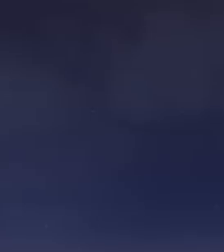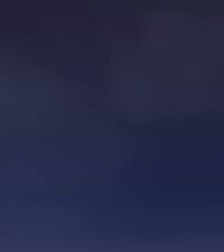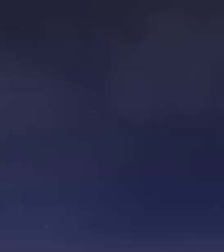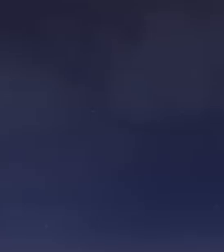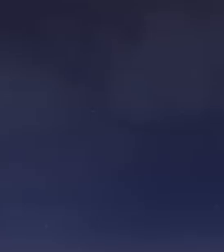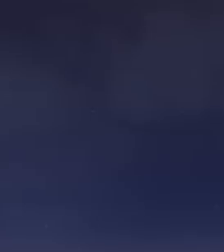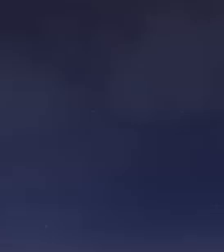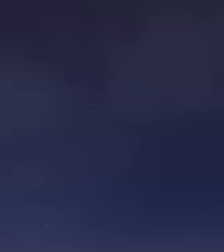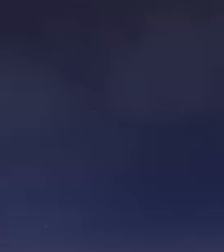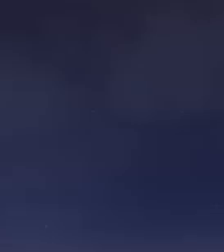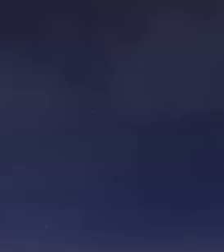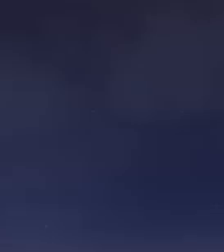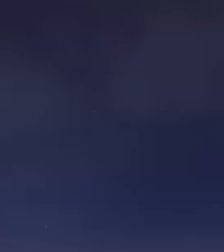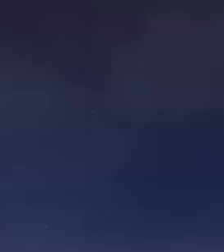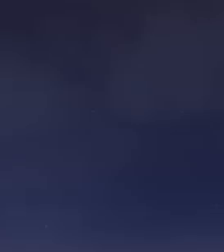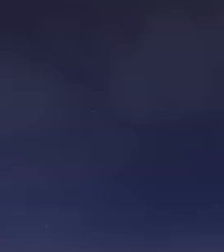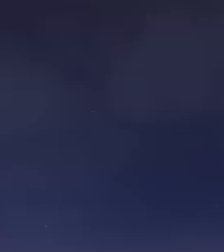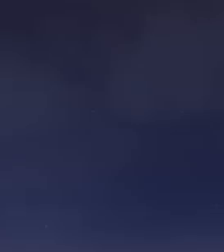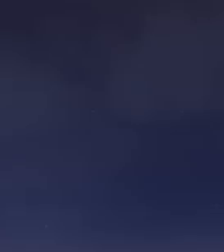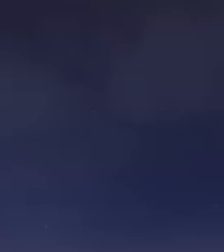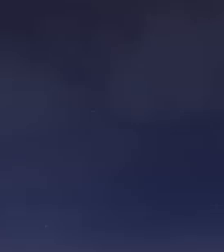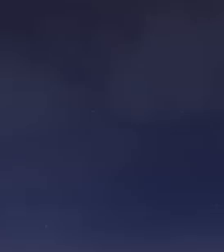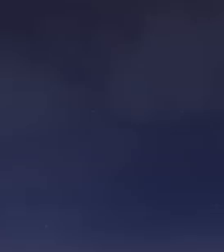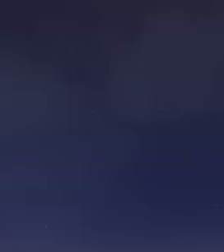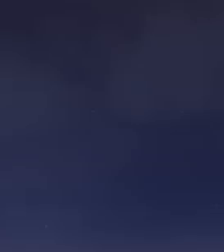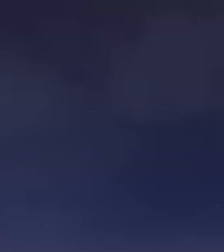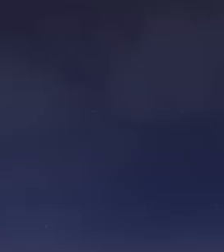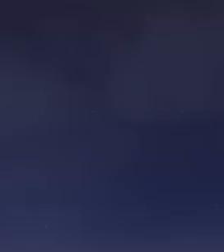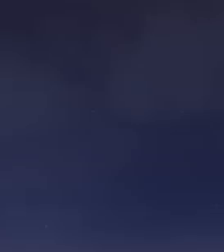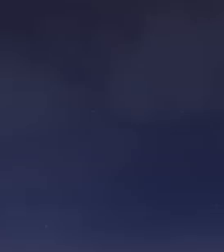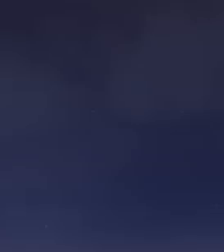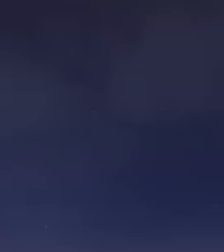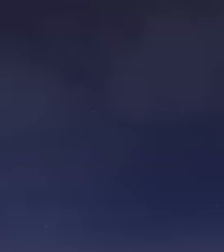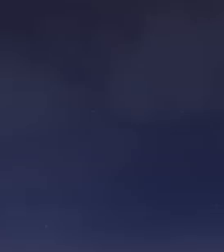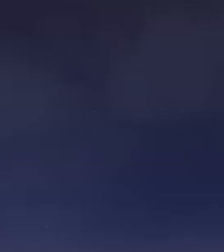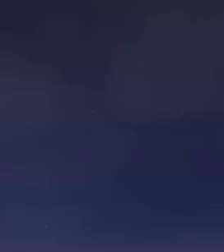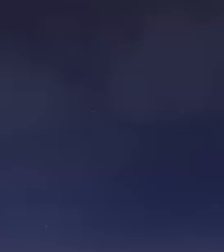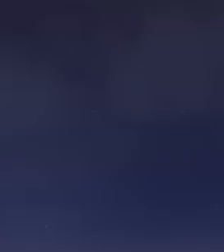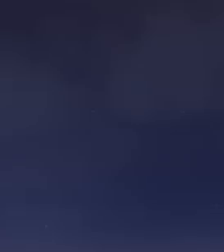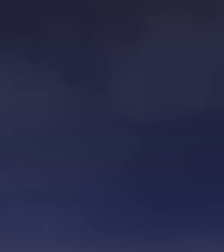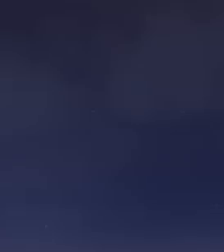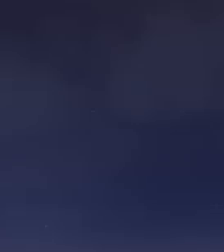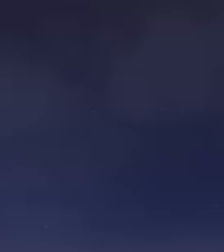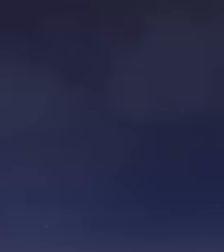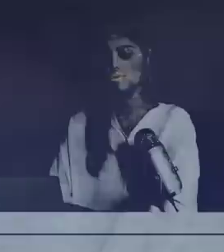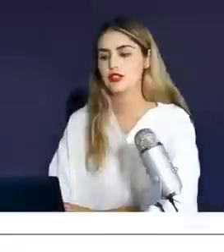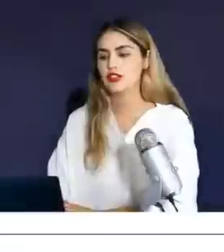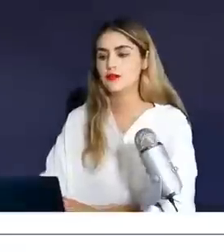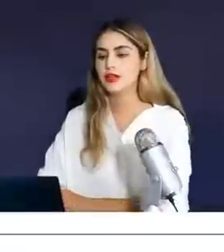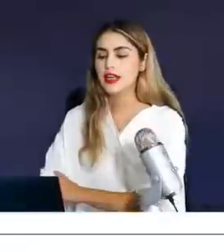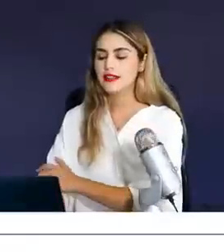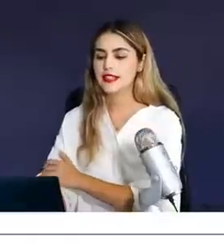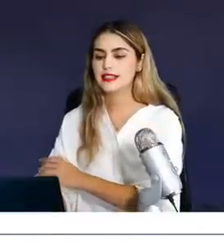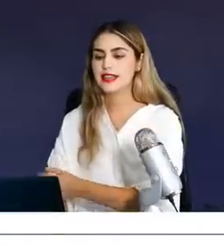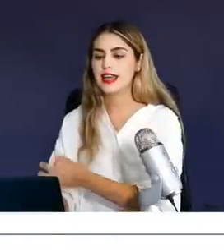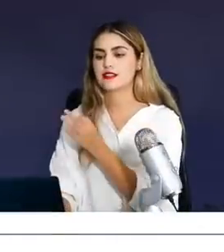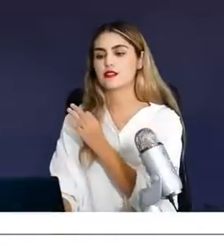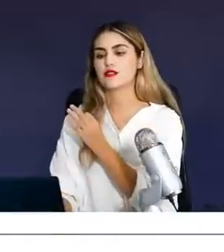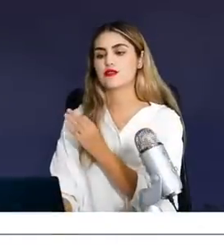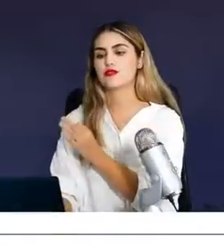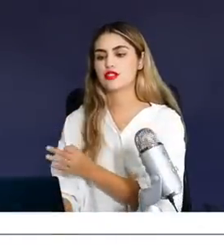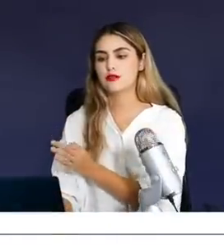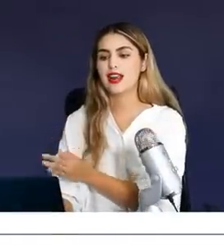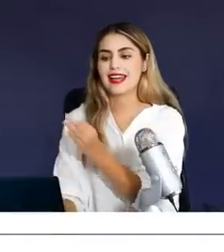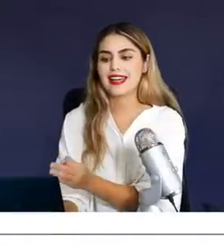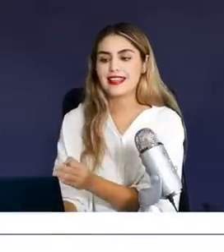de gobiernos pasados, incluyendo el de Obama y también el de Donald Trump. Tenemos a continuación la siguiente información. Dice